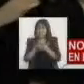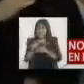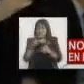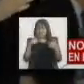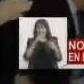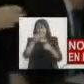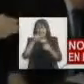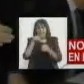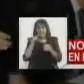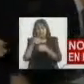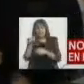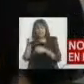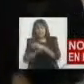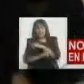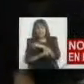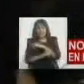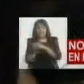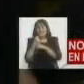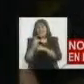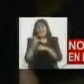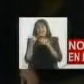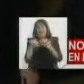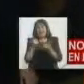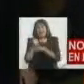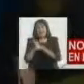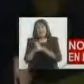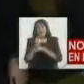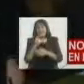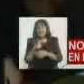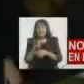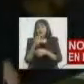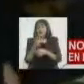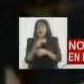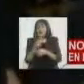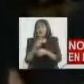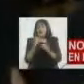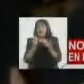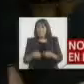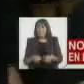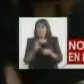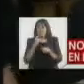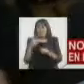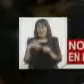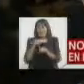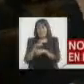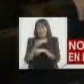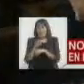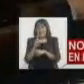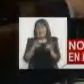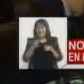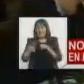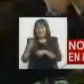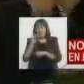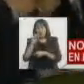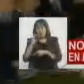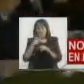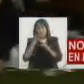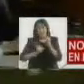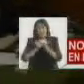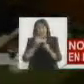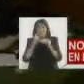y que entonces estos otros países que dan cooperación, que pueden tener influencia en diferentes organismos